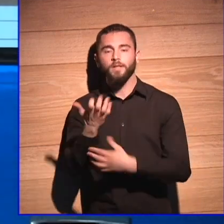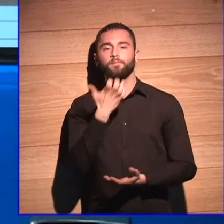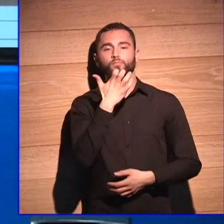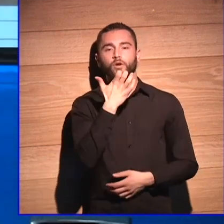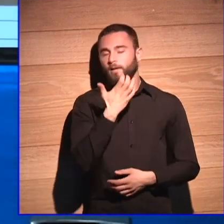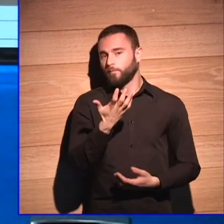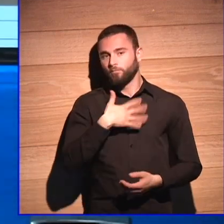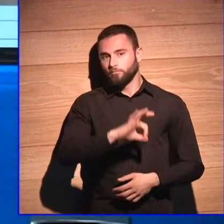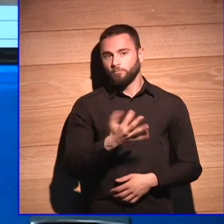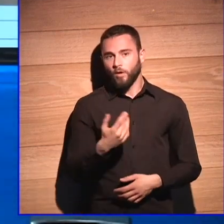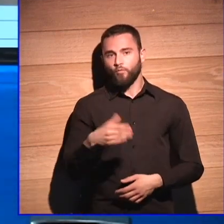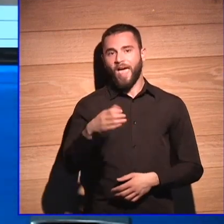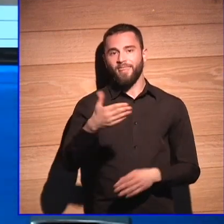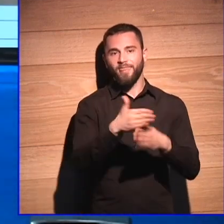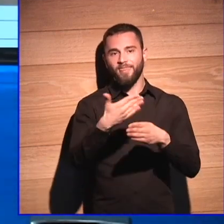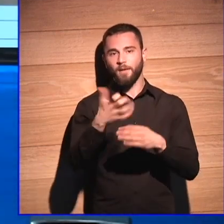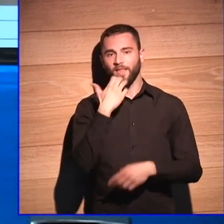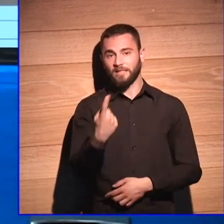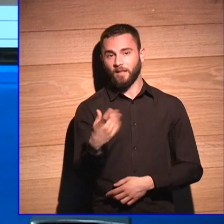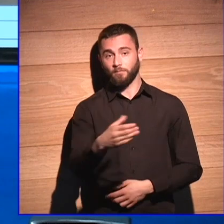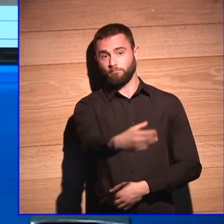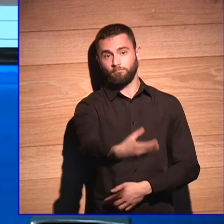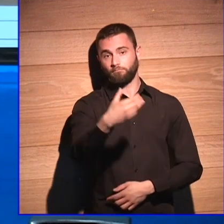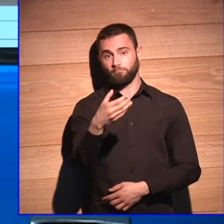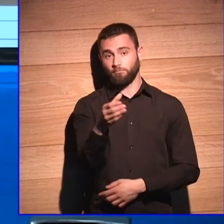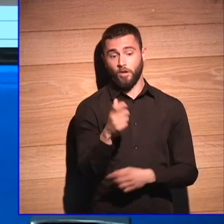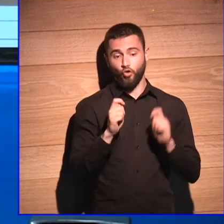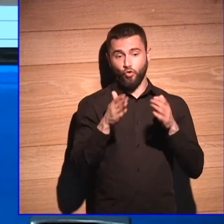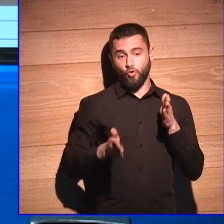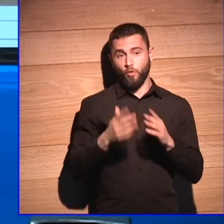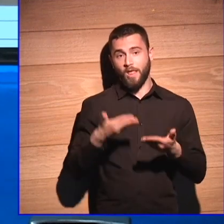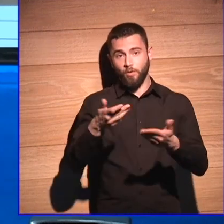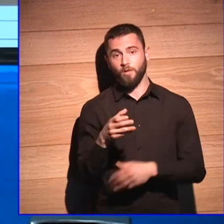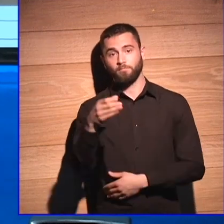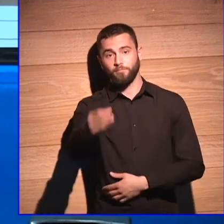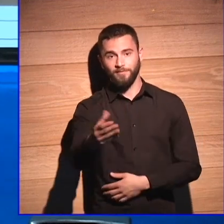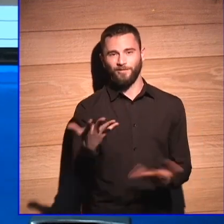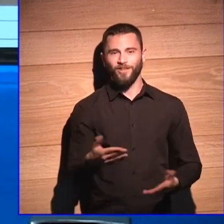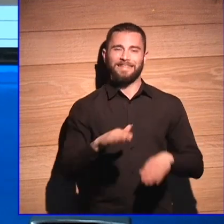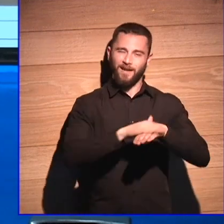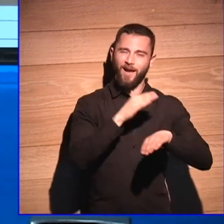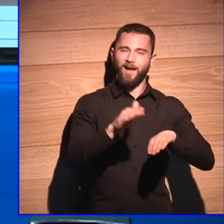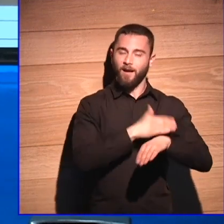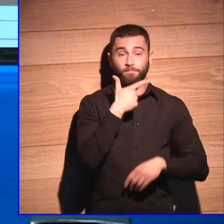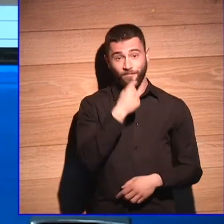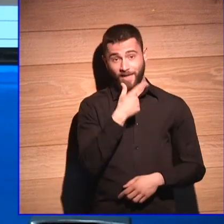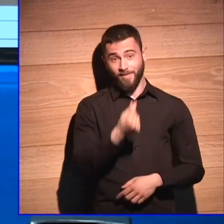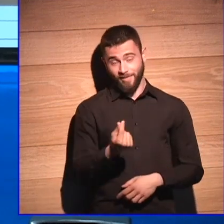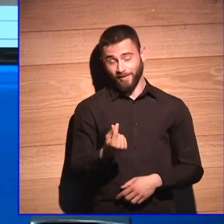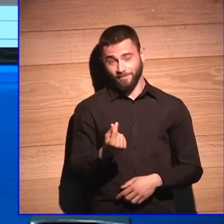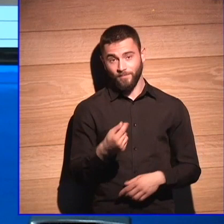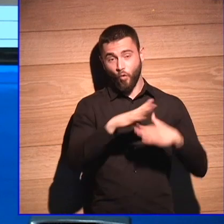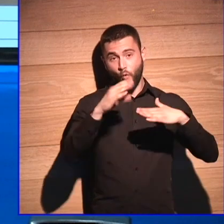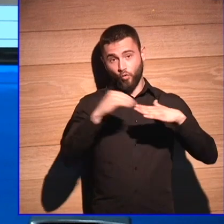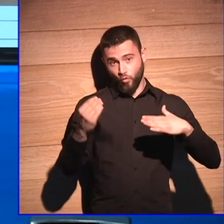pues, alcanzar una cerveza cuando la necesita, pues es fácil que despierte cariño, ¿no? Que el